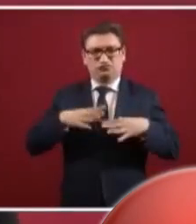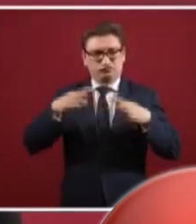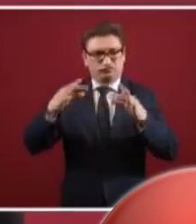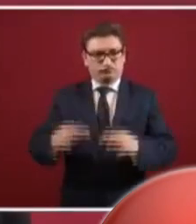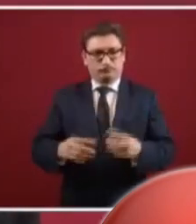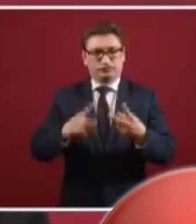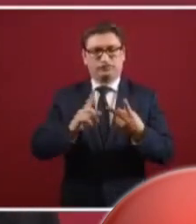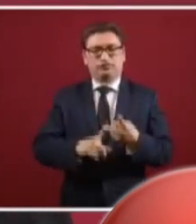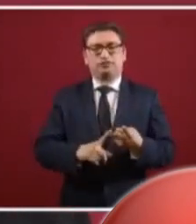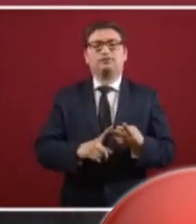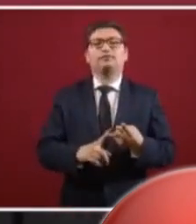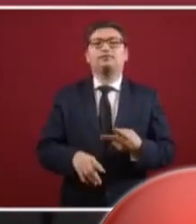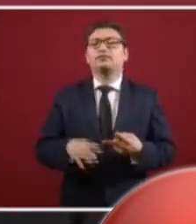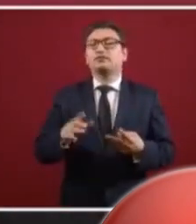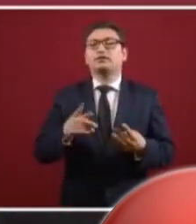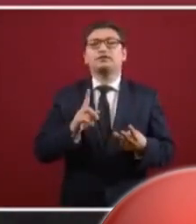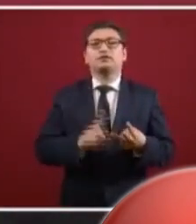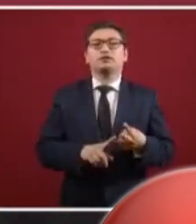que